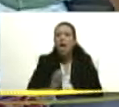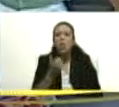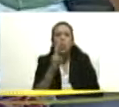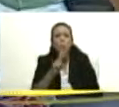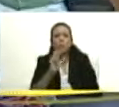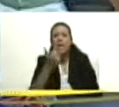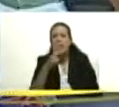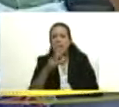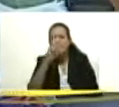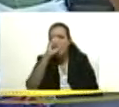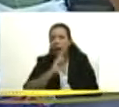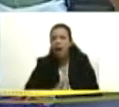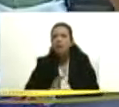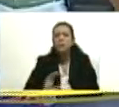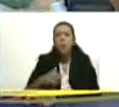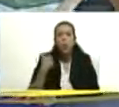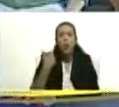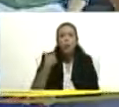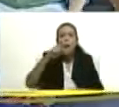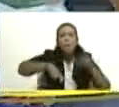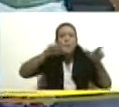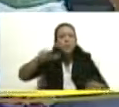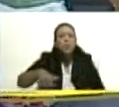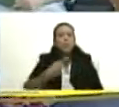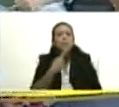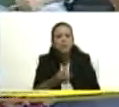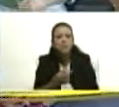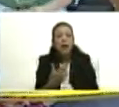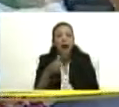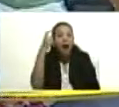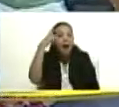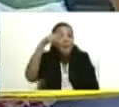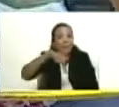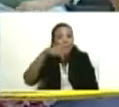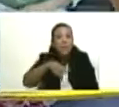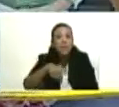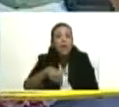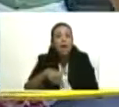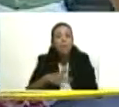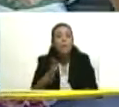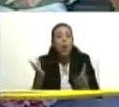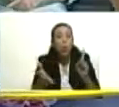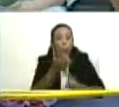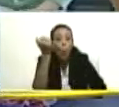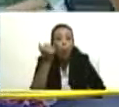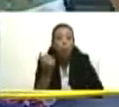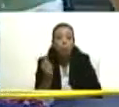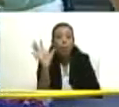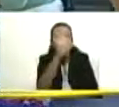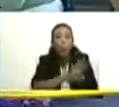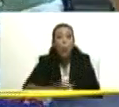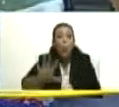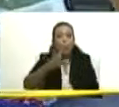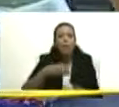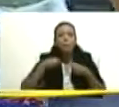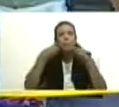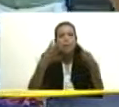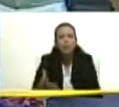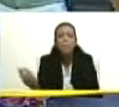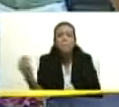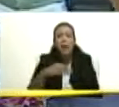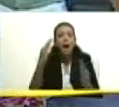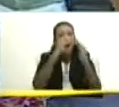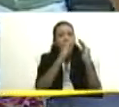años, le decía a cualquiera de los beneficiarios, si aquí me consiguen un país que haya entregado más